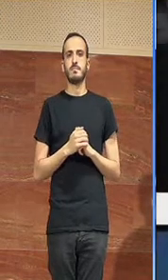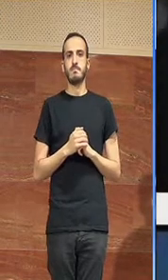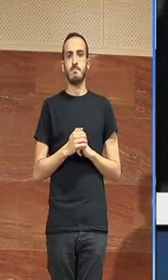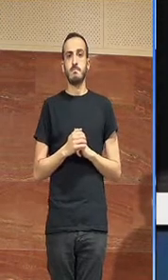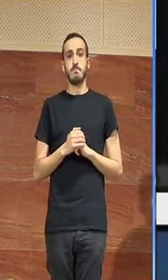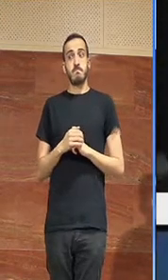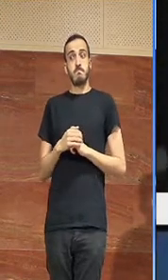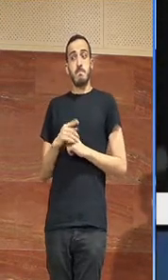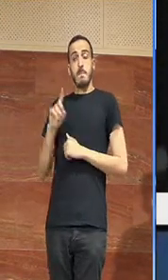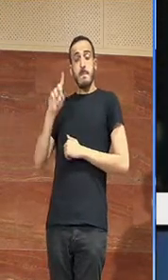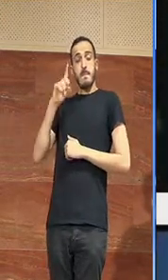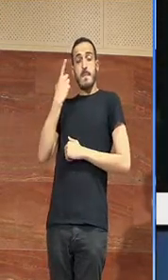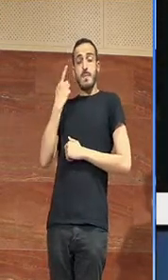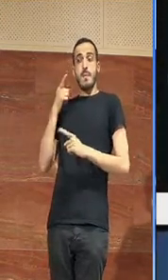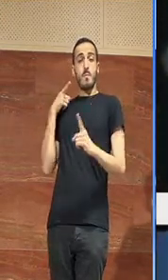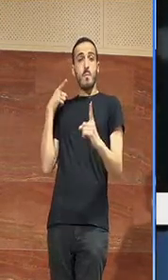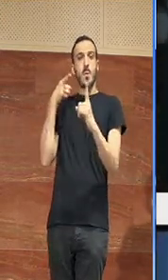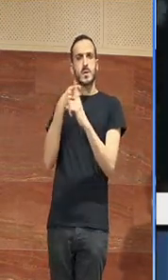Primer objetivo,